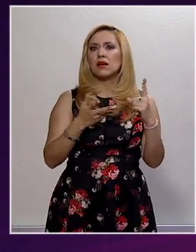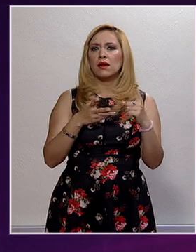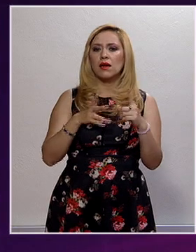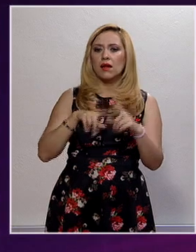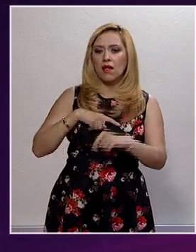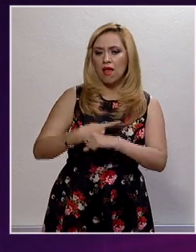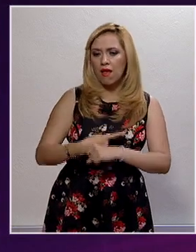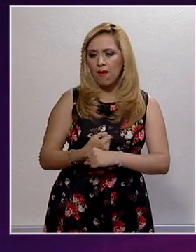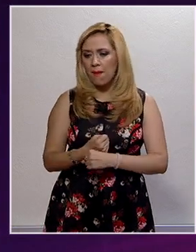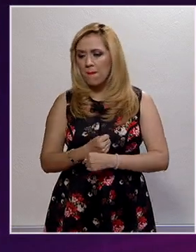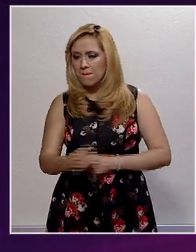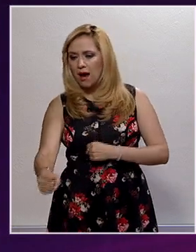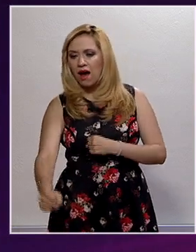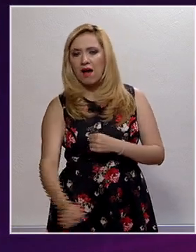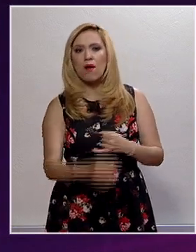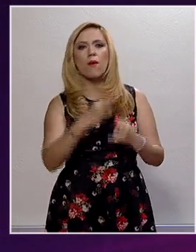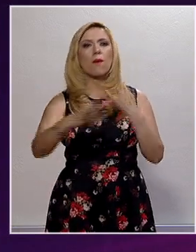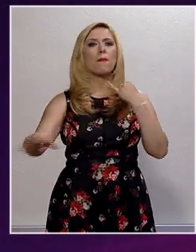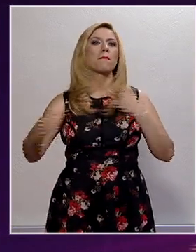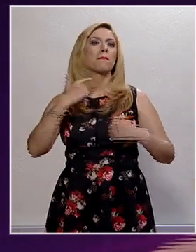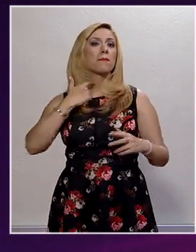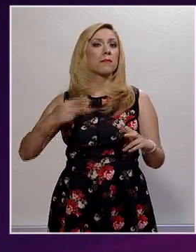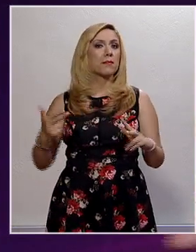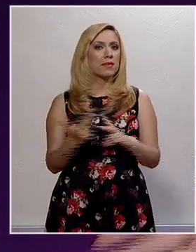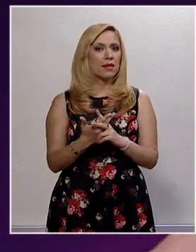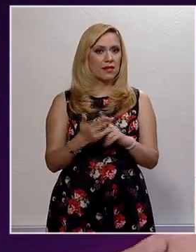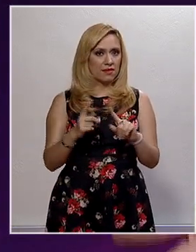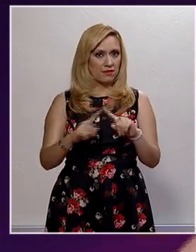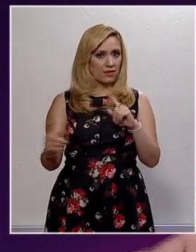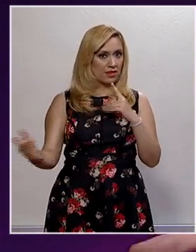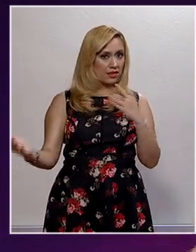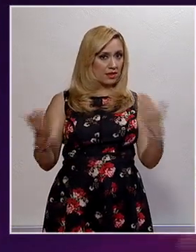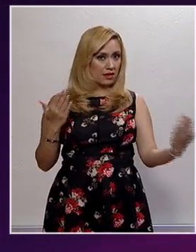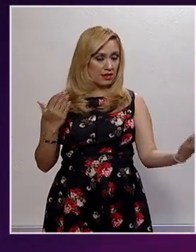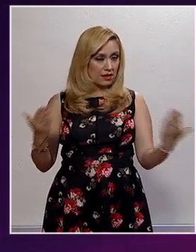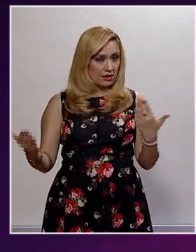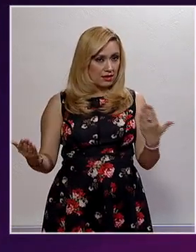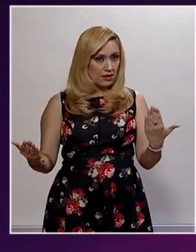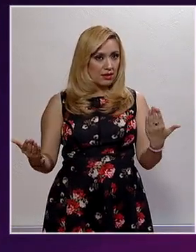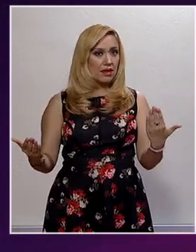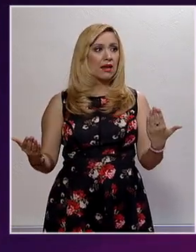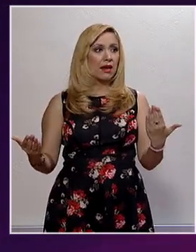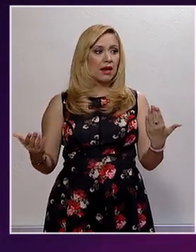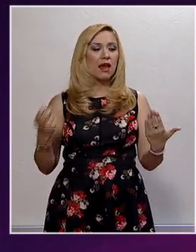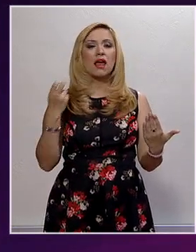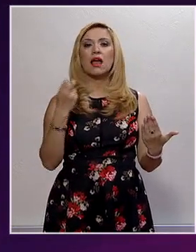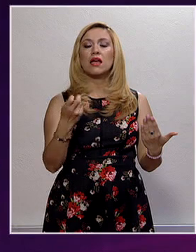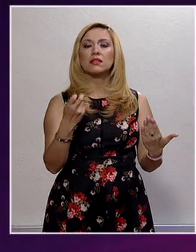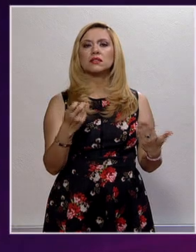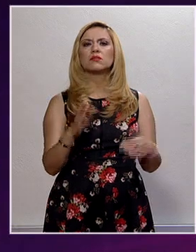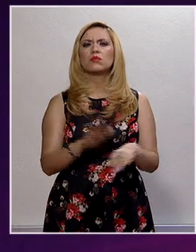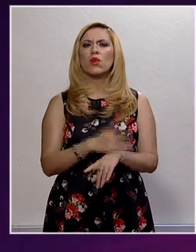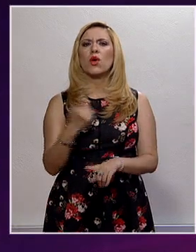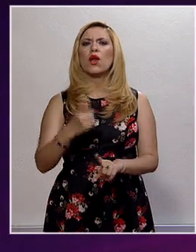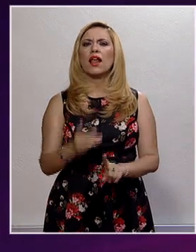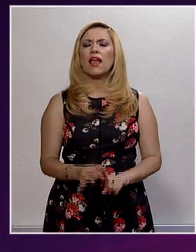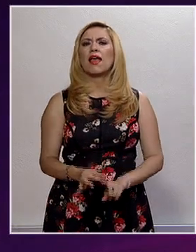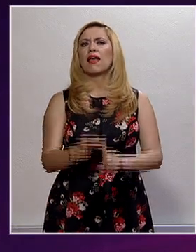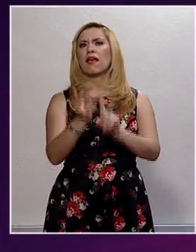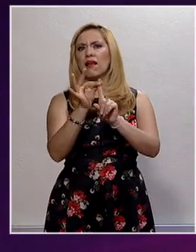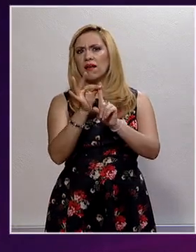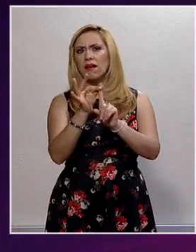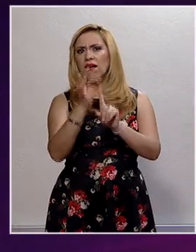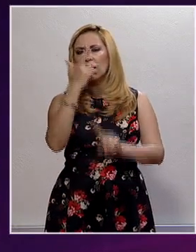lo particulariza y lo diferencia de un homicidio de una mujer es la razón, ¿no? Es la razón